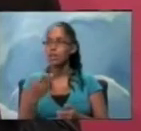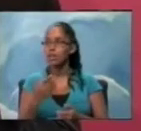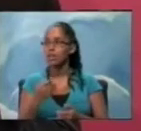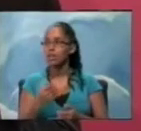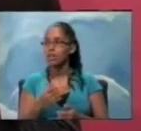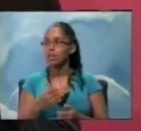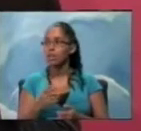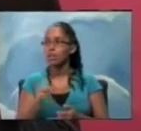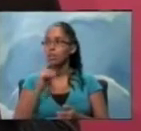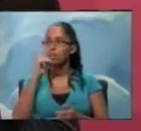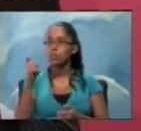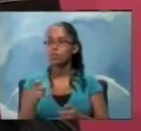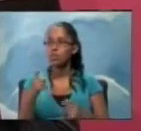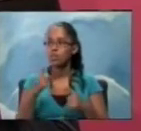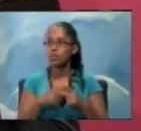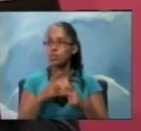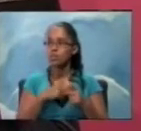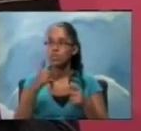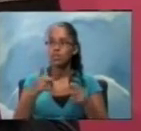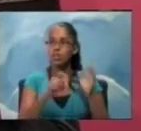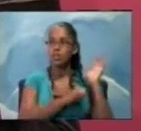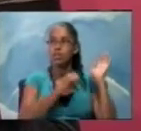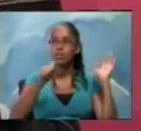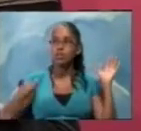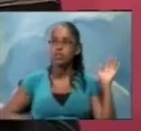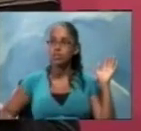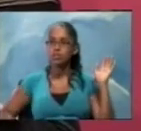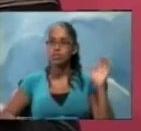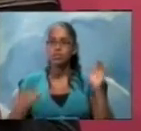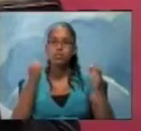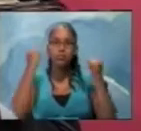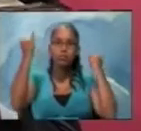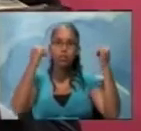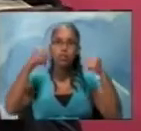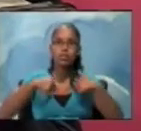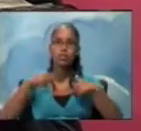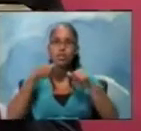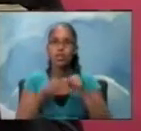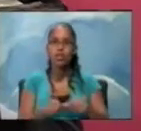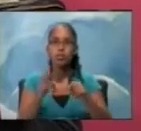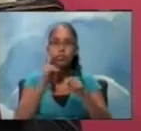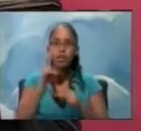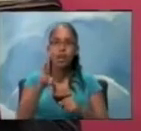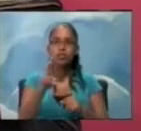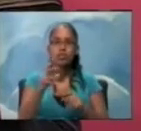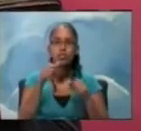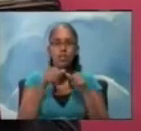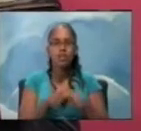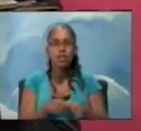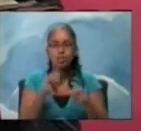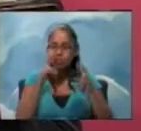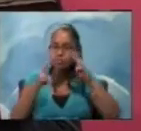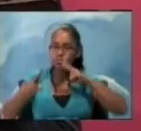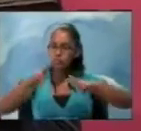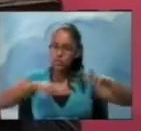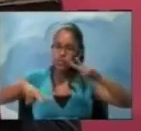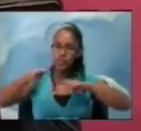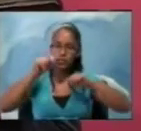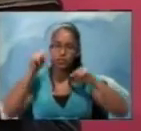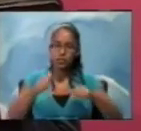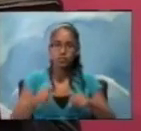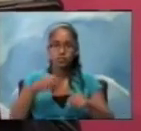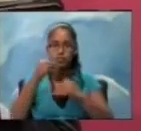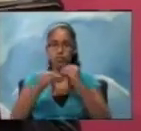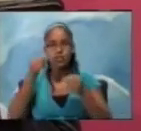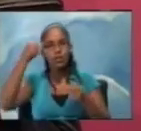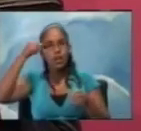tentativa, entonces el Señor, me imagino yo que se quedó mirándolos, ¿verdad? Se quedó observándolos. Y esto me hace